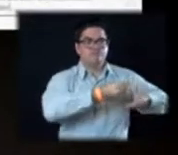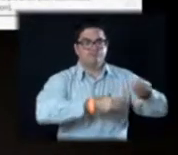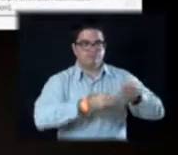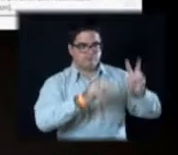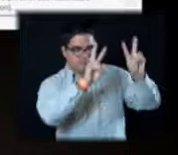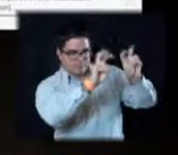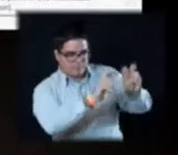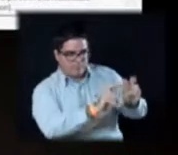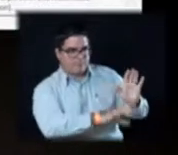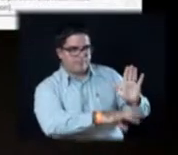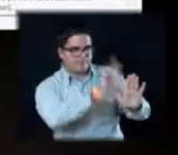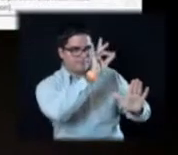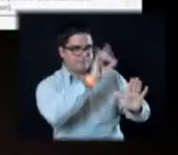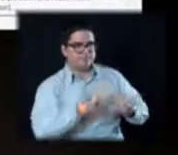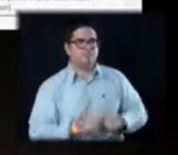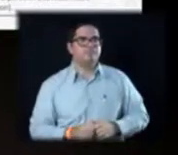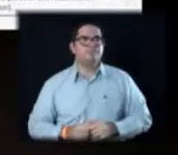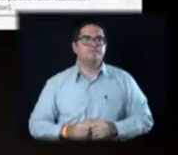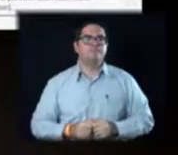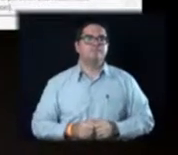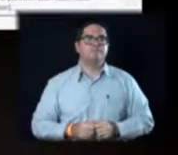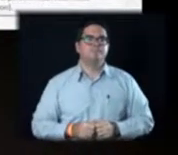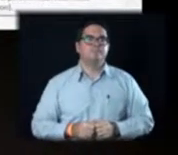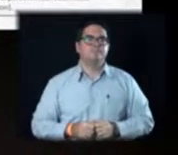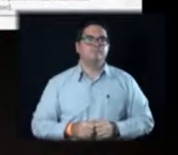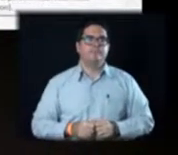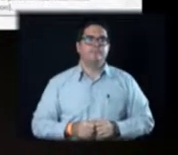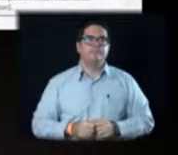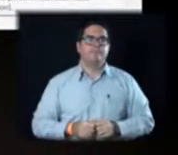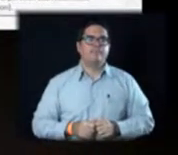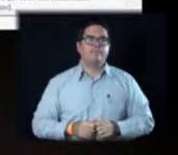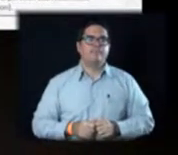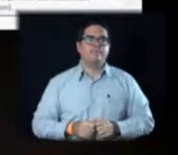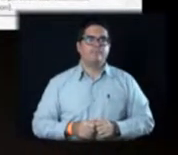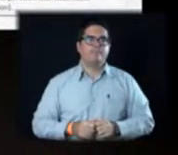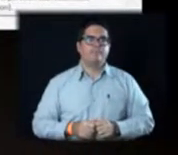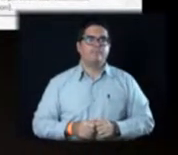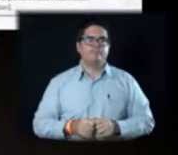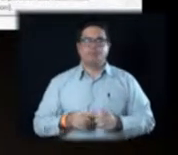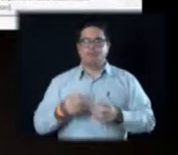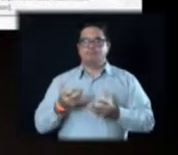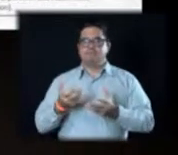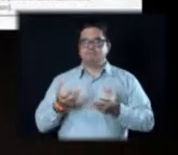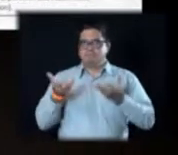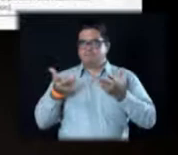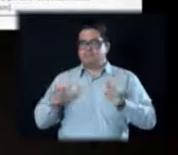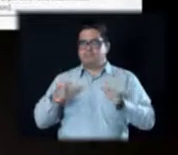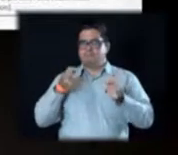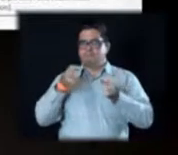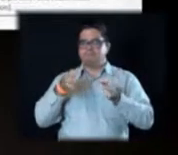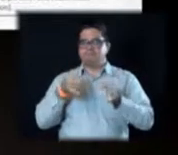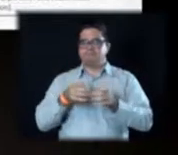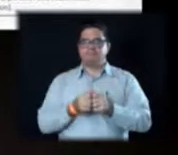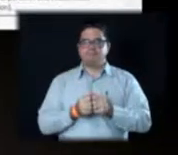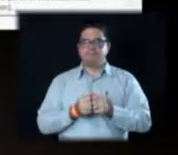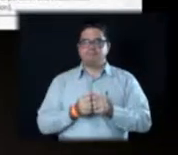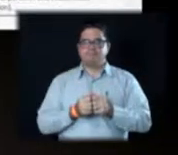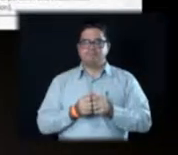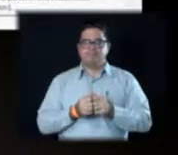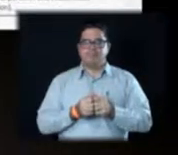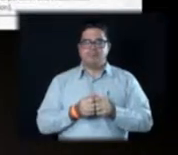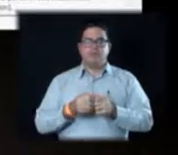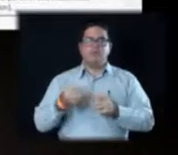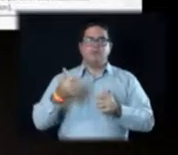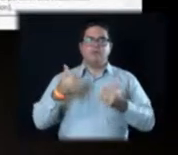cualquier efectivo que se identifique? Como mencioné anteriormente en el resumen